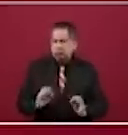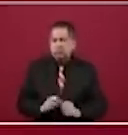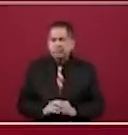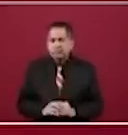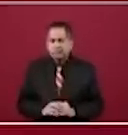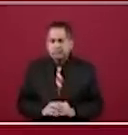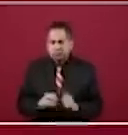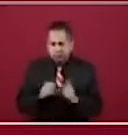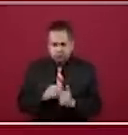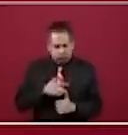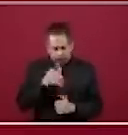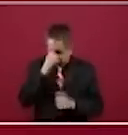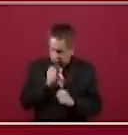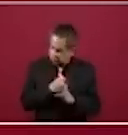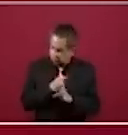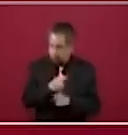con convicciones,